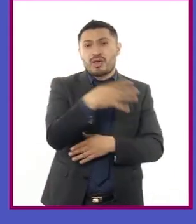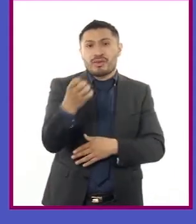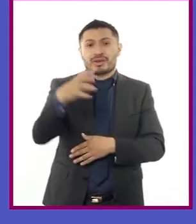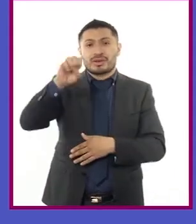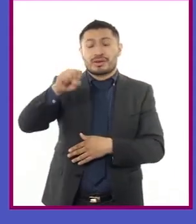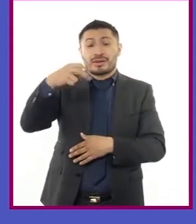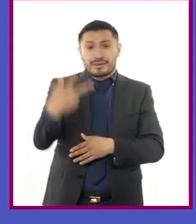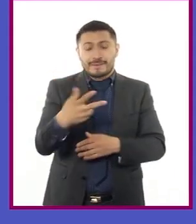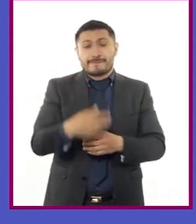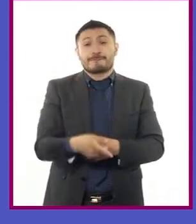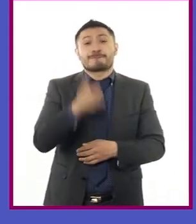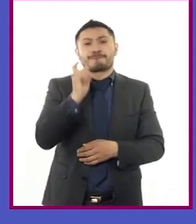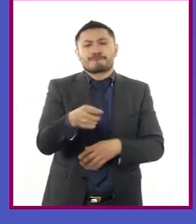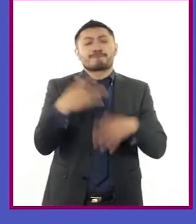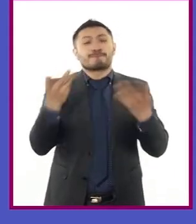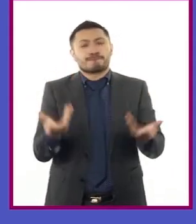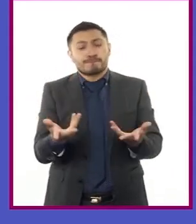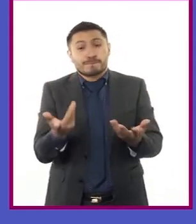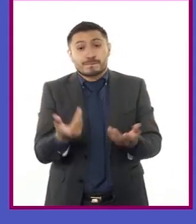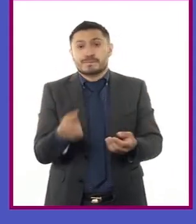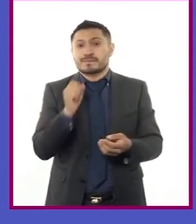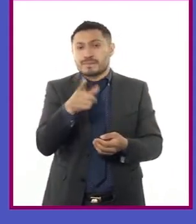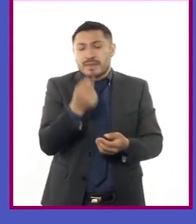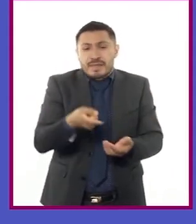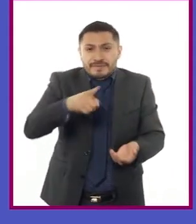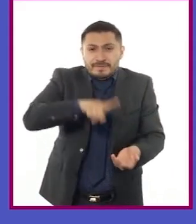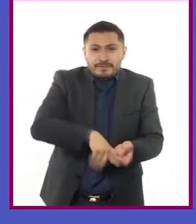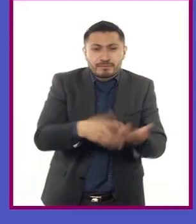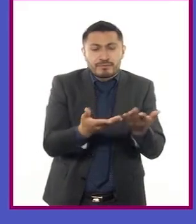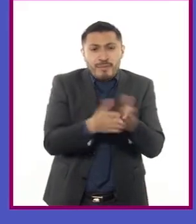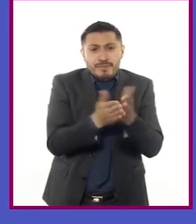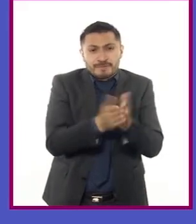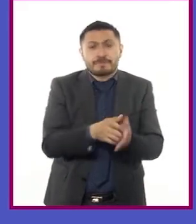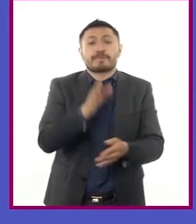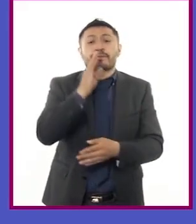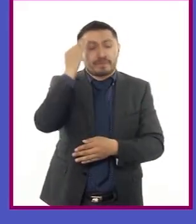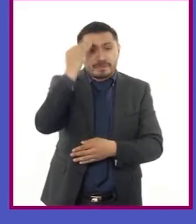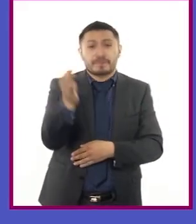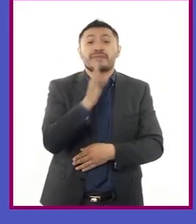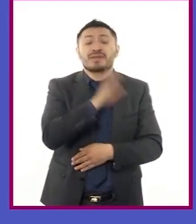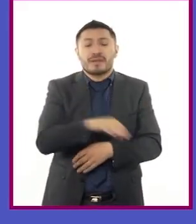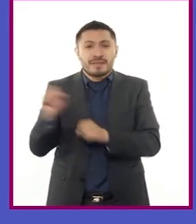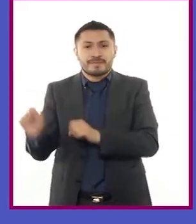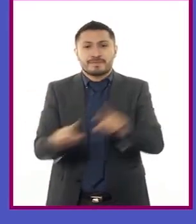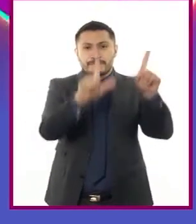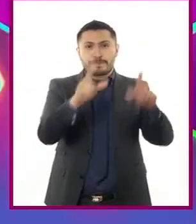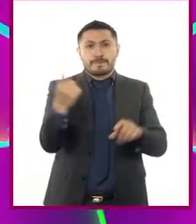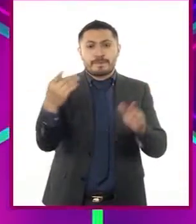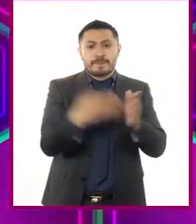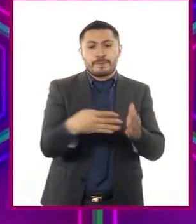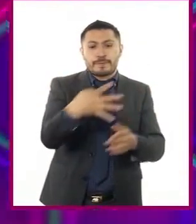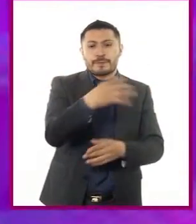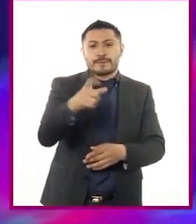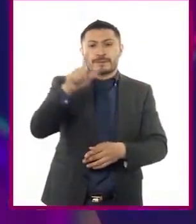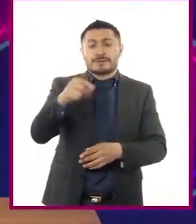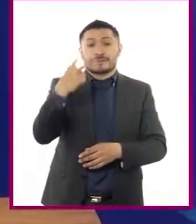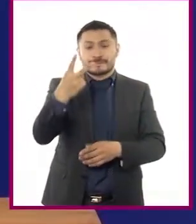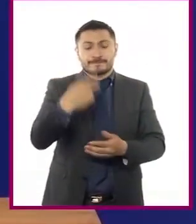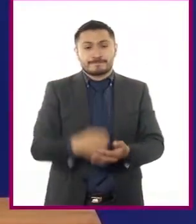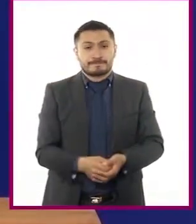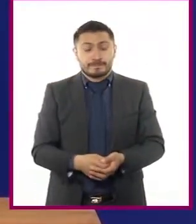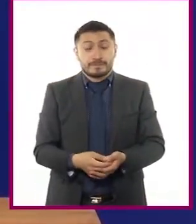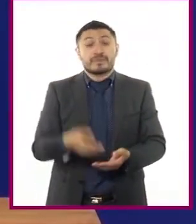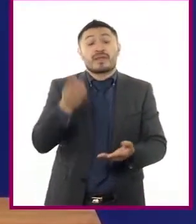1968, el cual también formó parte del libro Mal Tiempo, publicado en 1972. ¿Qué tal